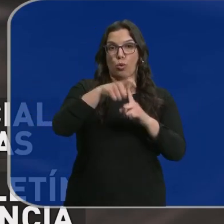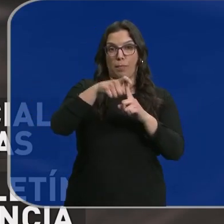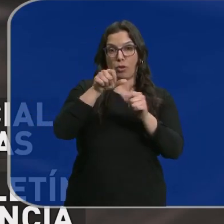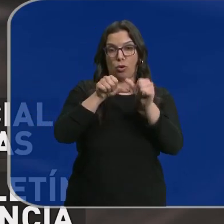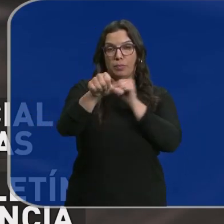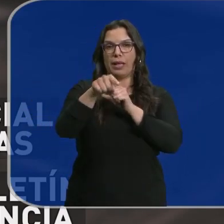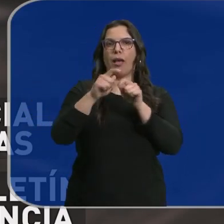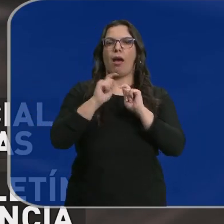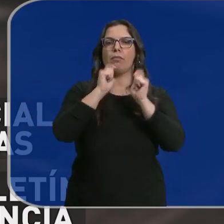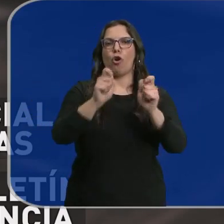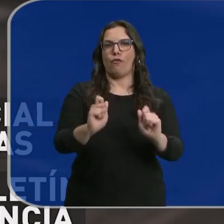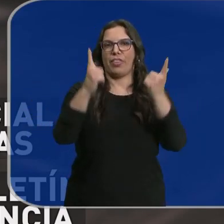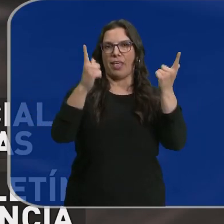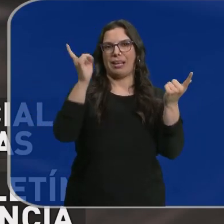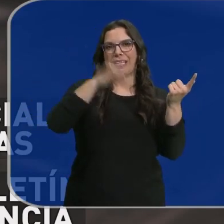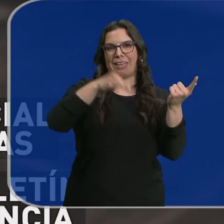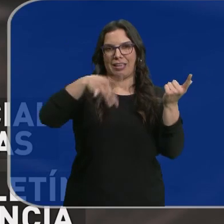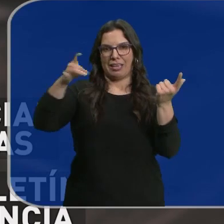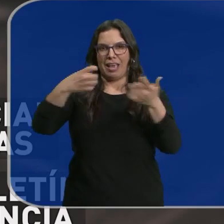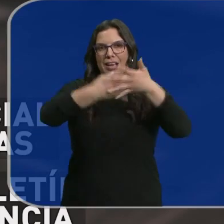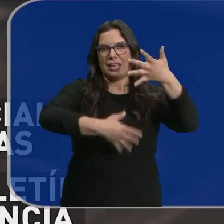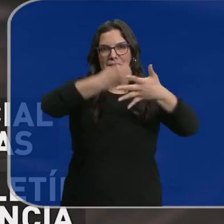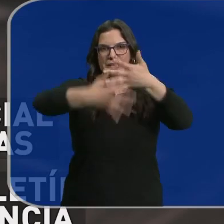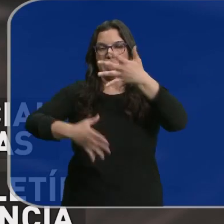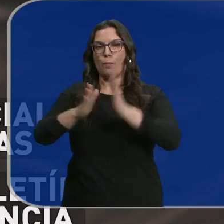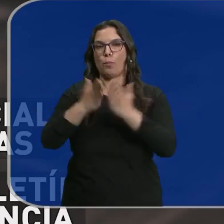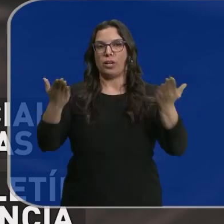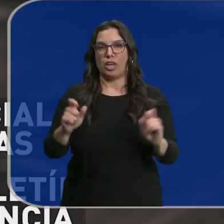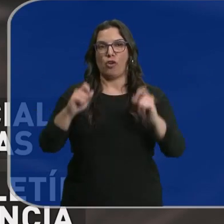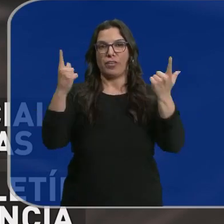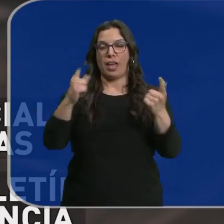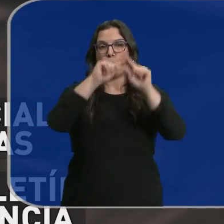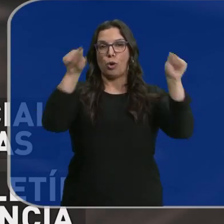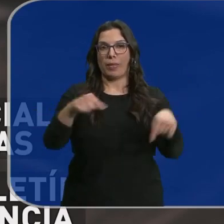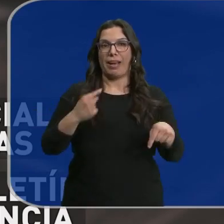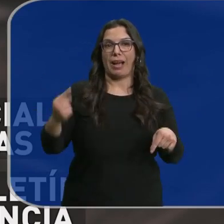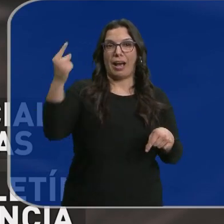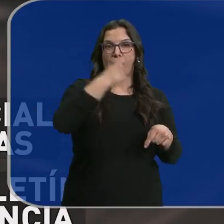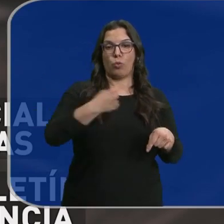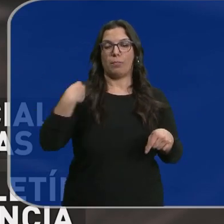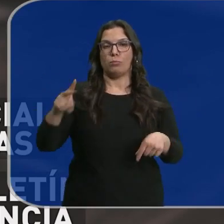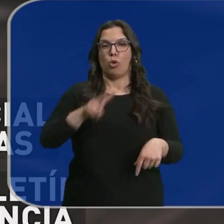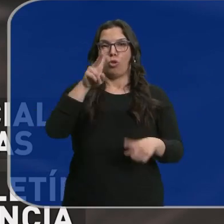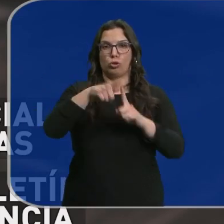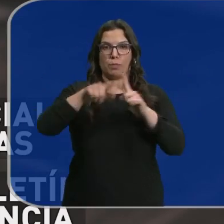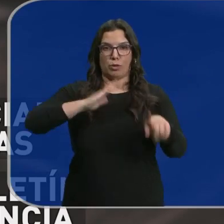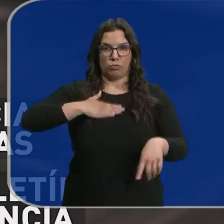proclamarán esas candidaturas oficializándose en el boletín oficial de cada provincia al día siguiente.